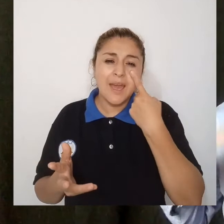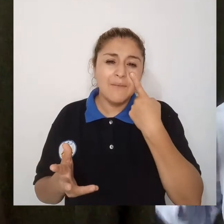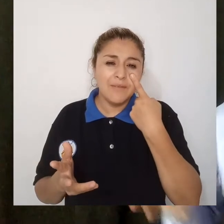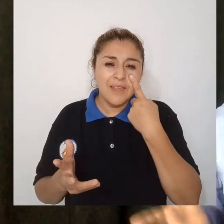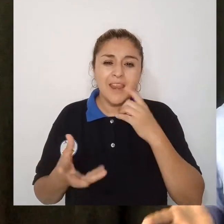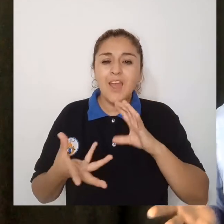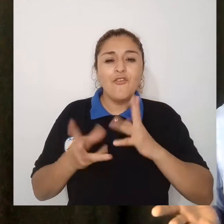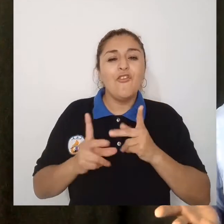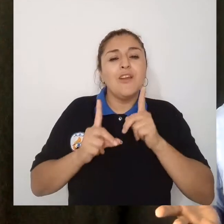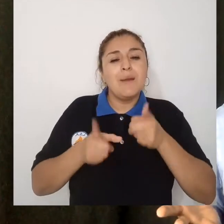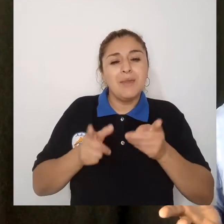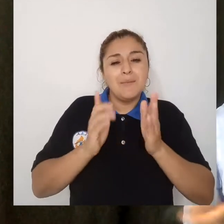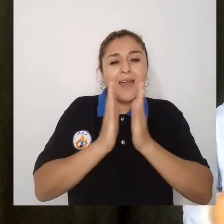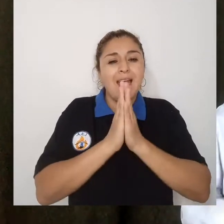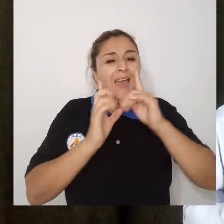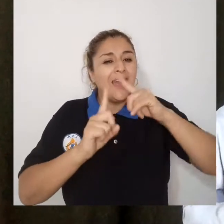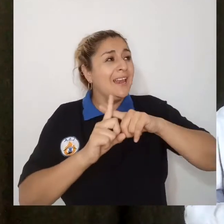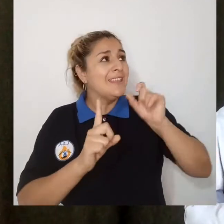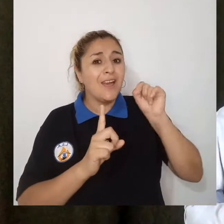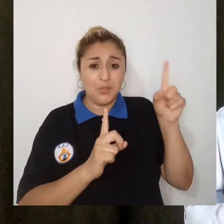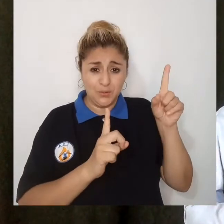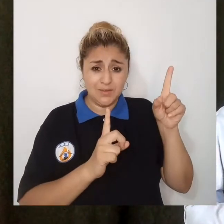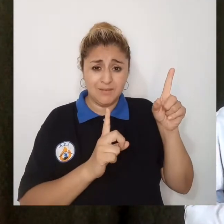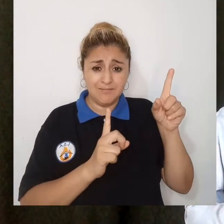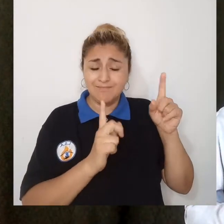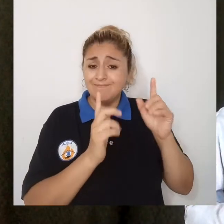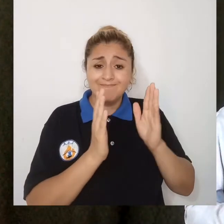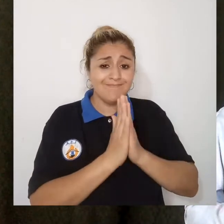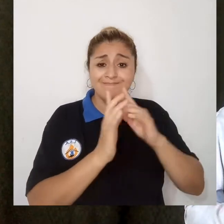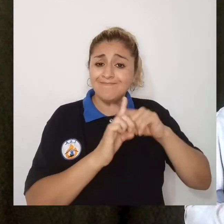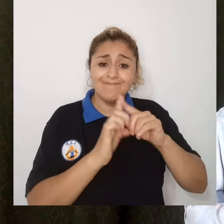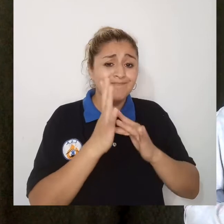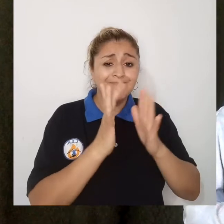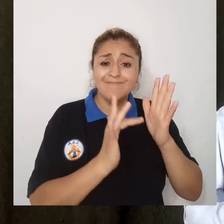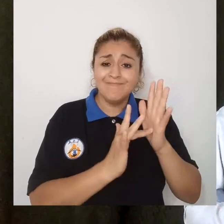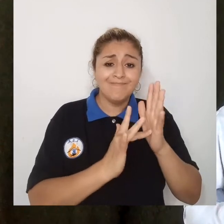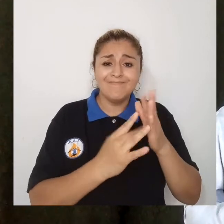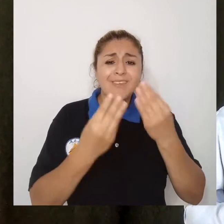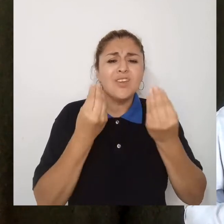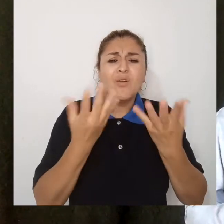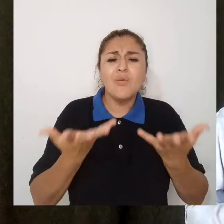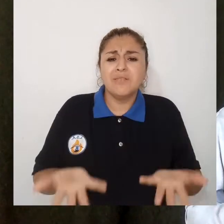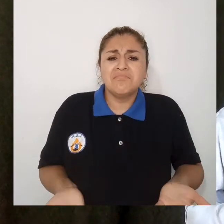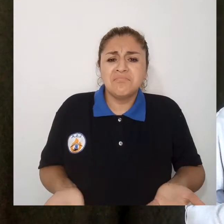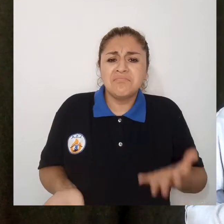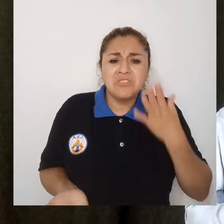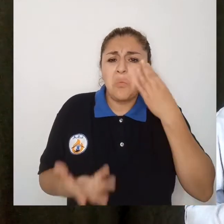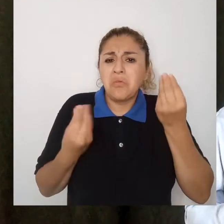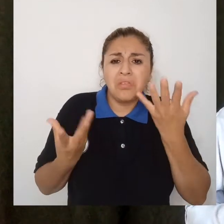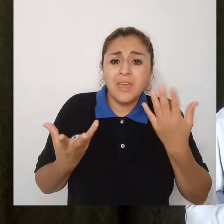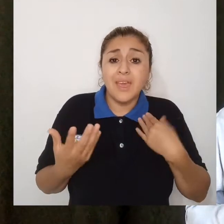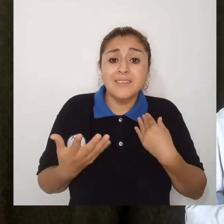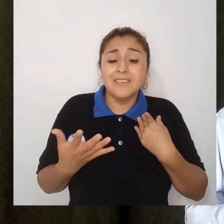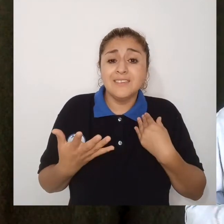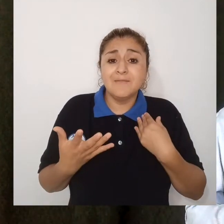es decir perseveran en la doctrina y participar de la comunión en la reunión